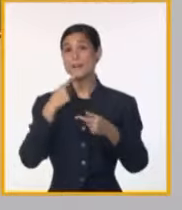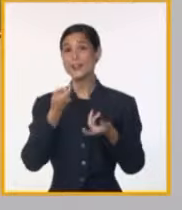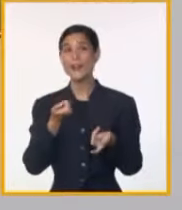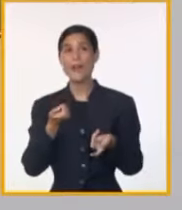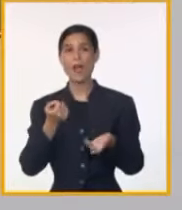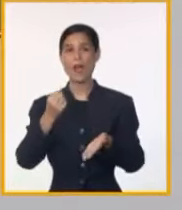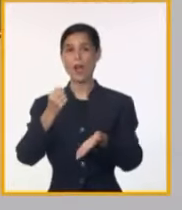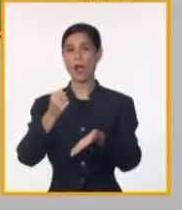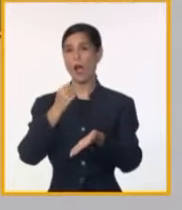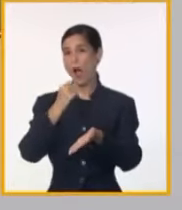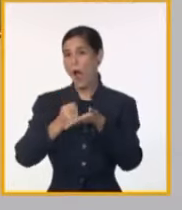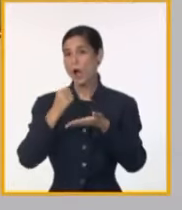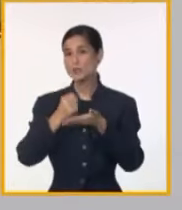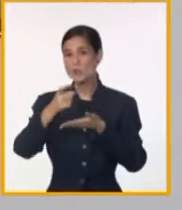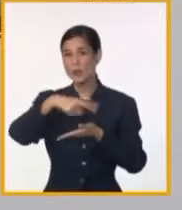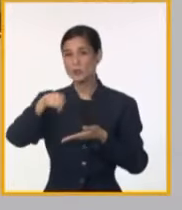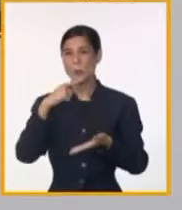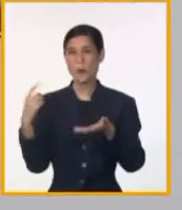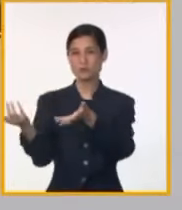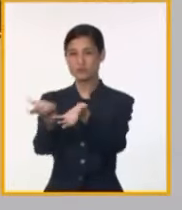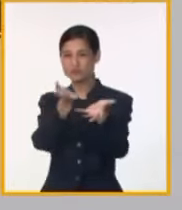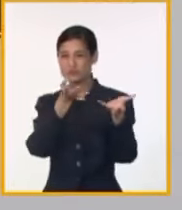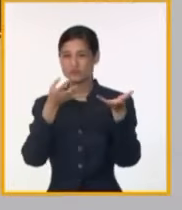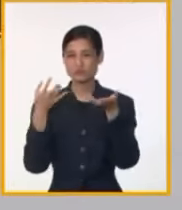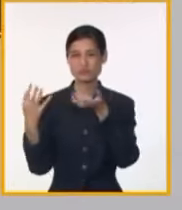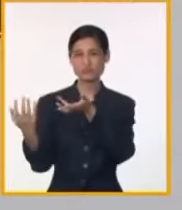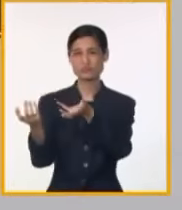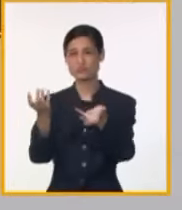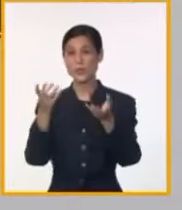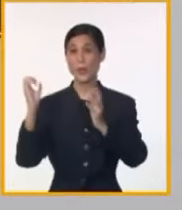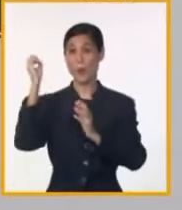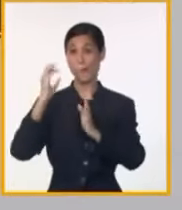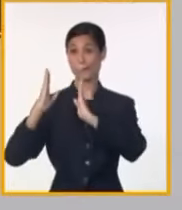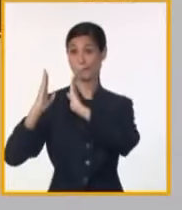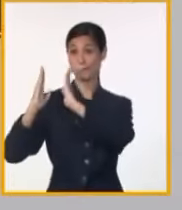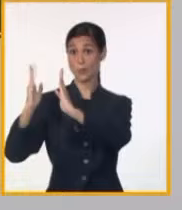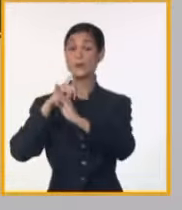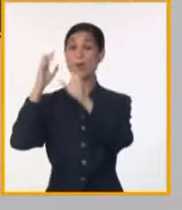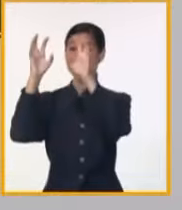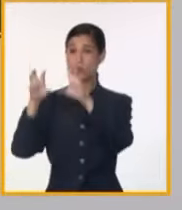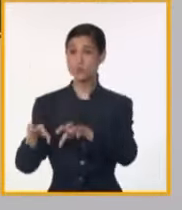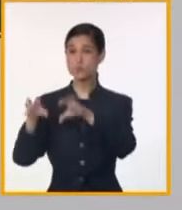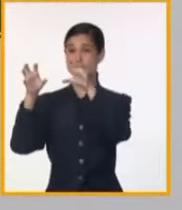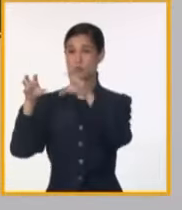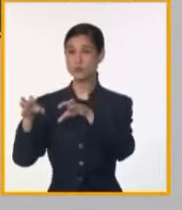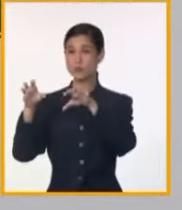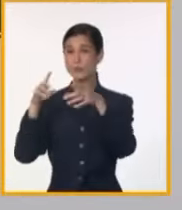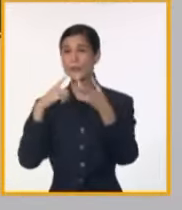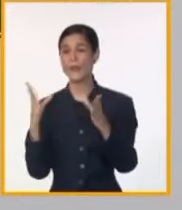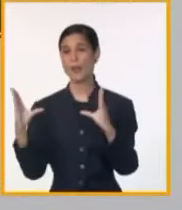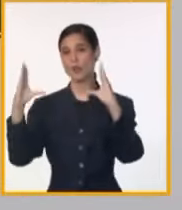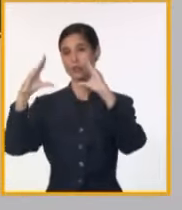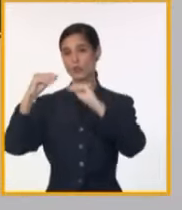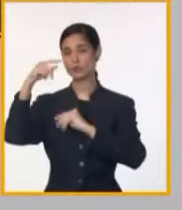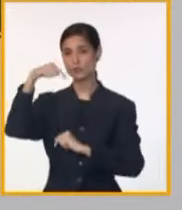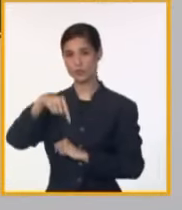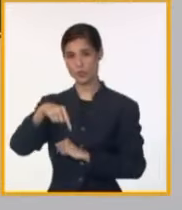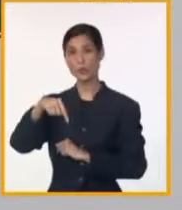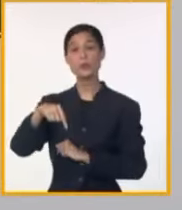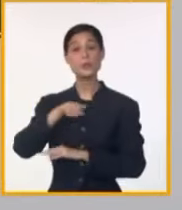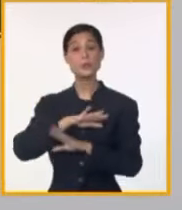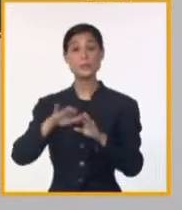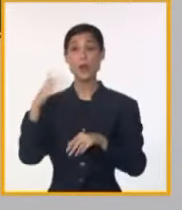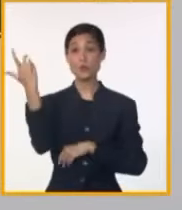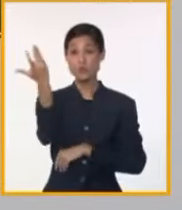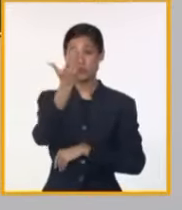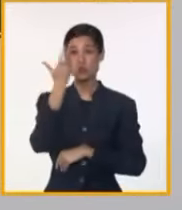sistema mantendrán inestabilidad en el occidente con chubascos y lluvias desde el final de la noche de hoy Milton se mantiene con un lento